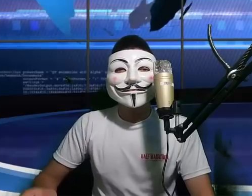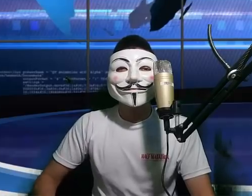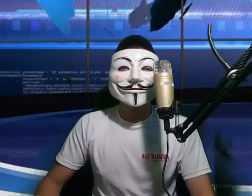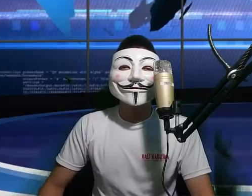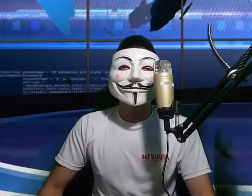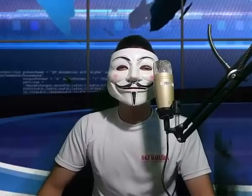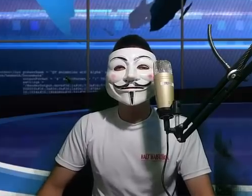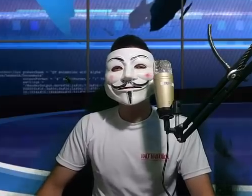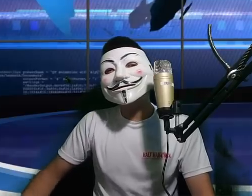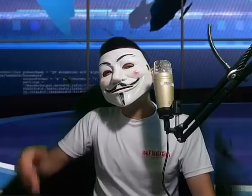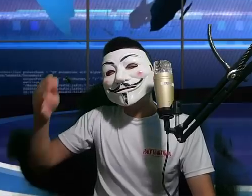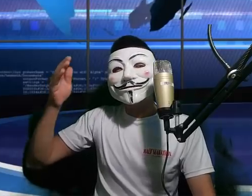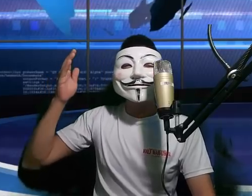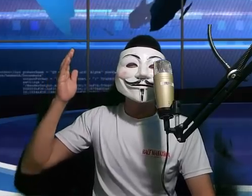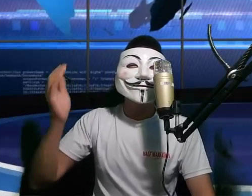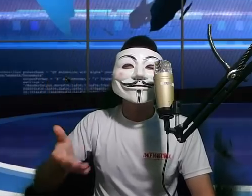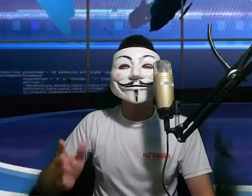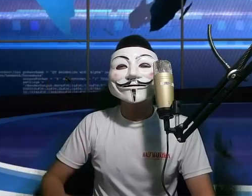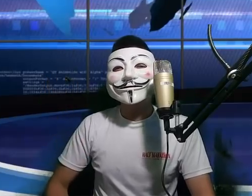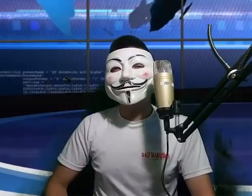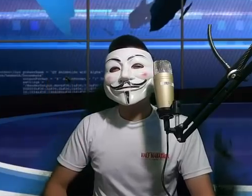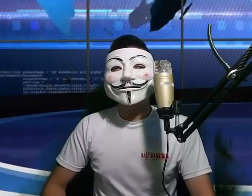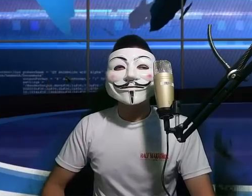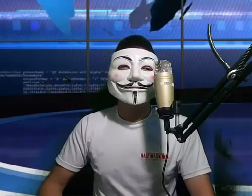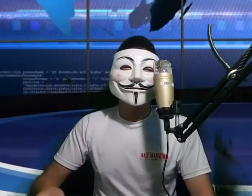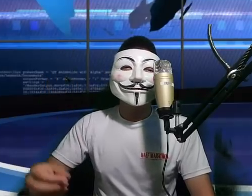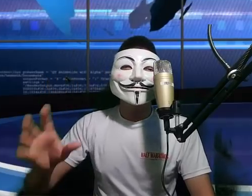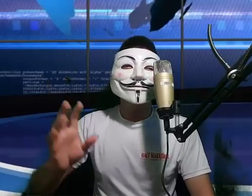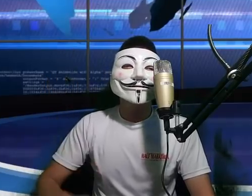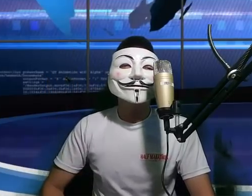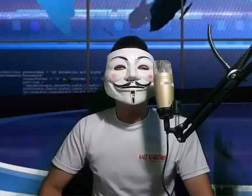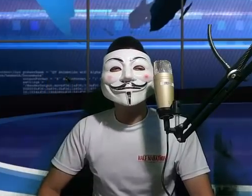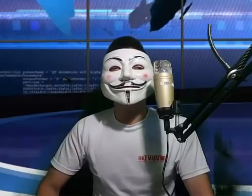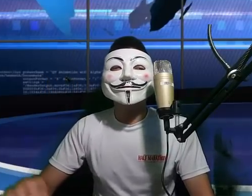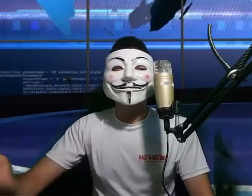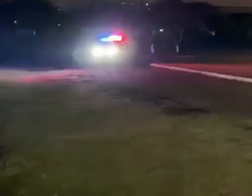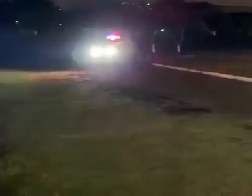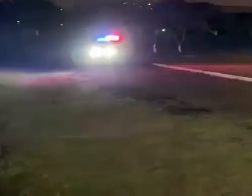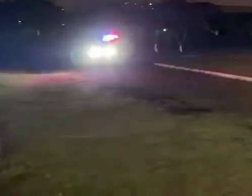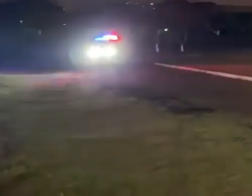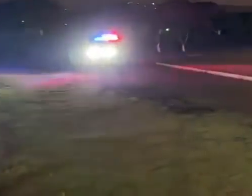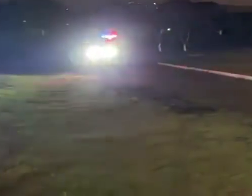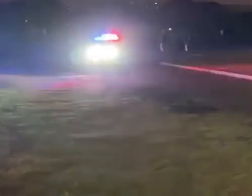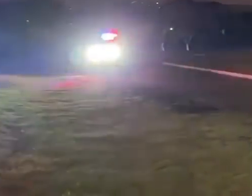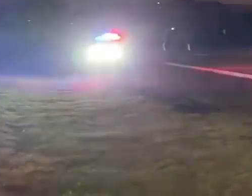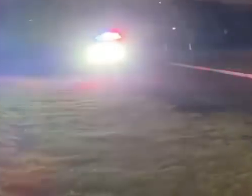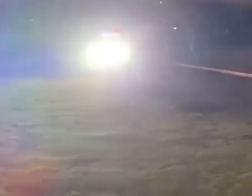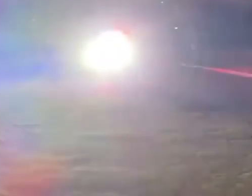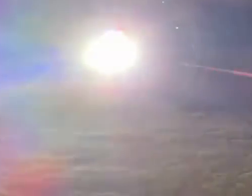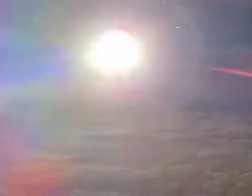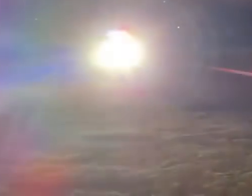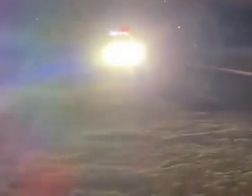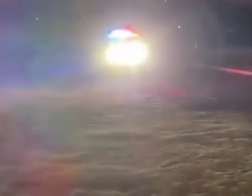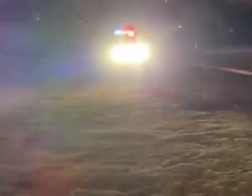Dios todo salga bien y que le den en la nuca a los que nos están hostigando.